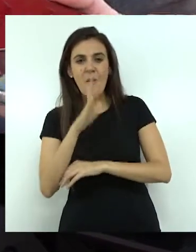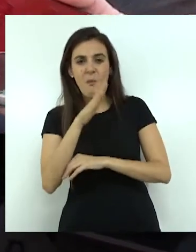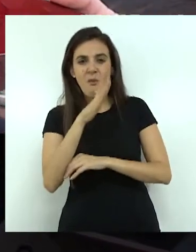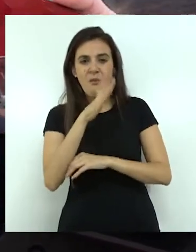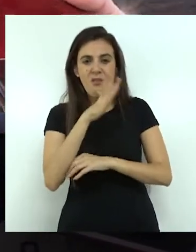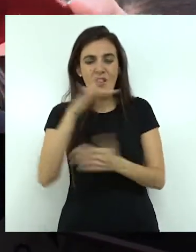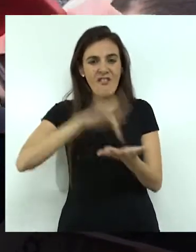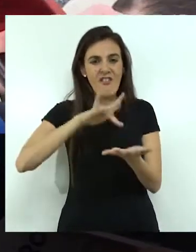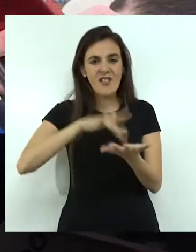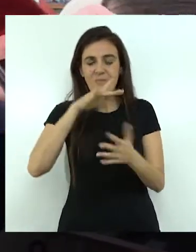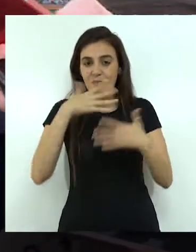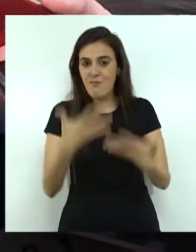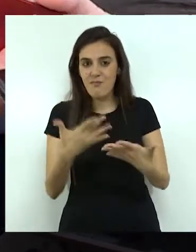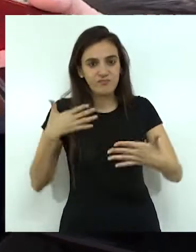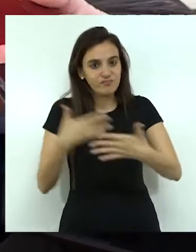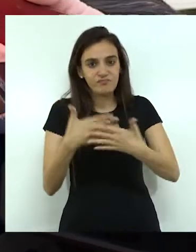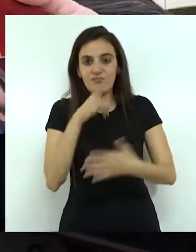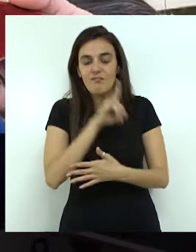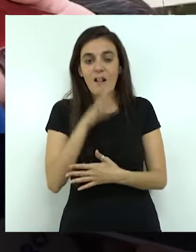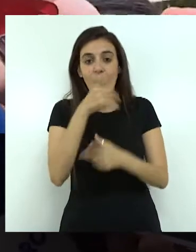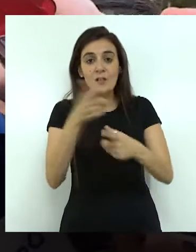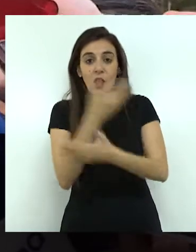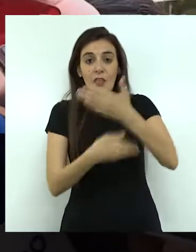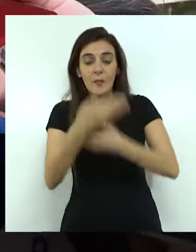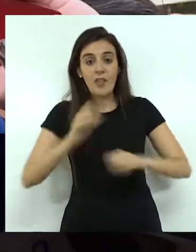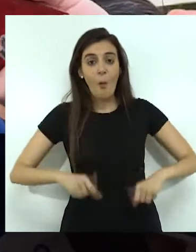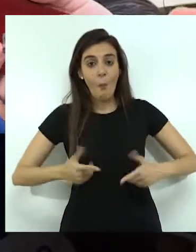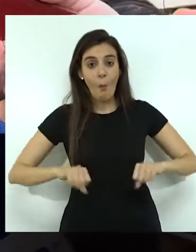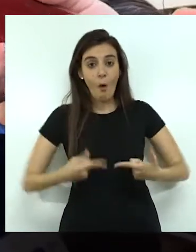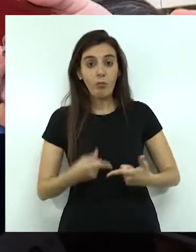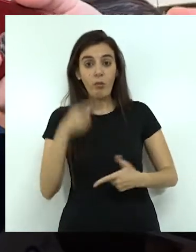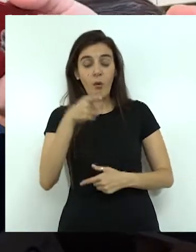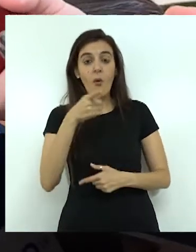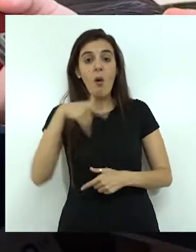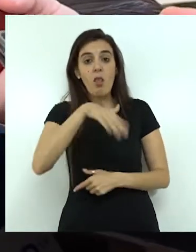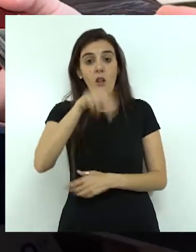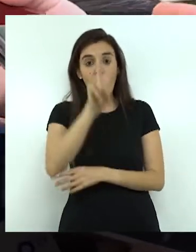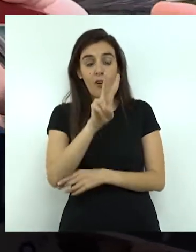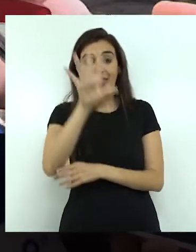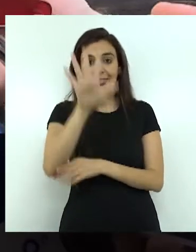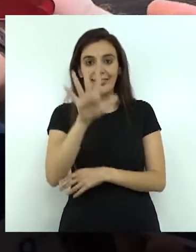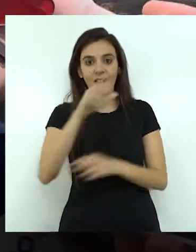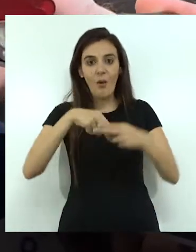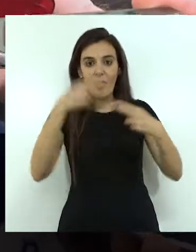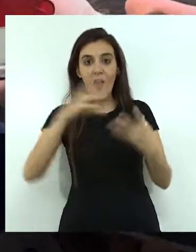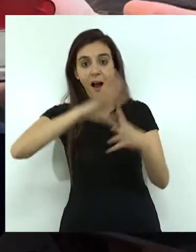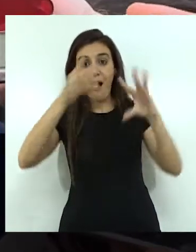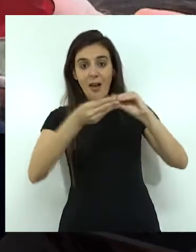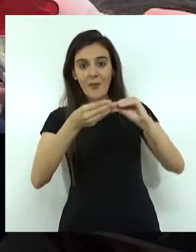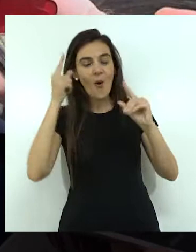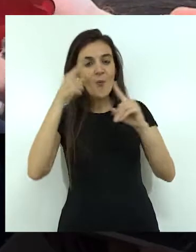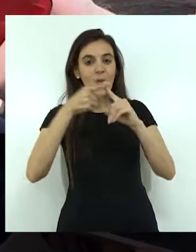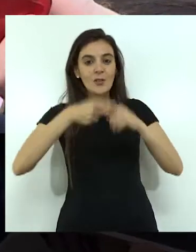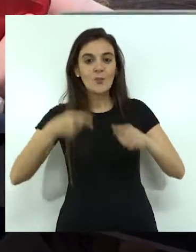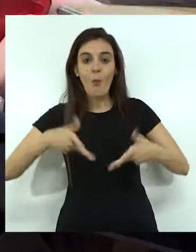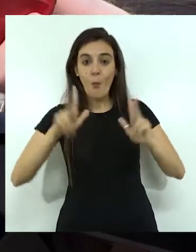muy pocas fechas va a estar ya en ceuta con lo cual los discapacitados motóricos de la ciudad van a tener el lugar de 25 taxis adaptados para a su